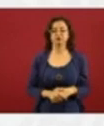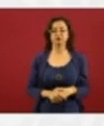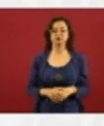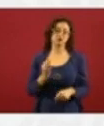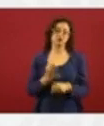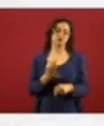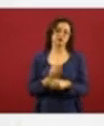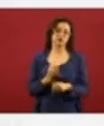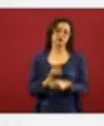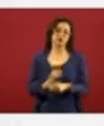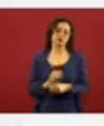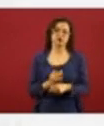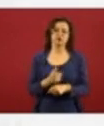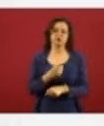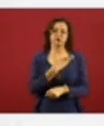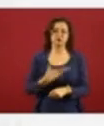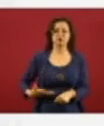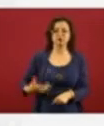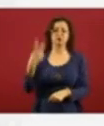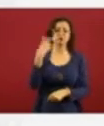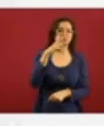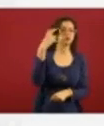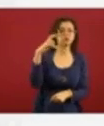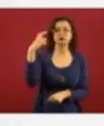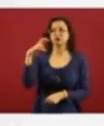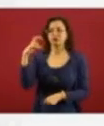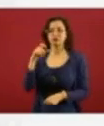circulando mucho por la carretera.